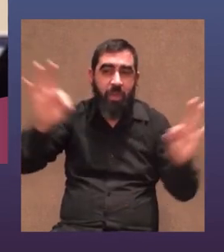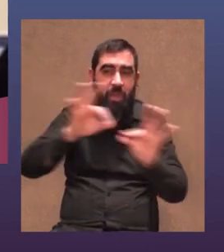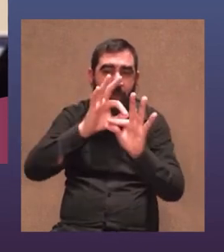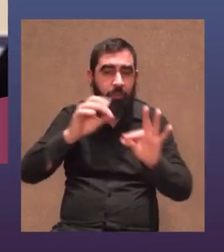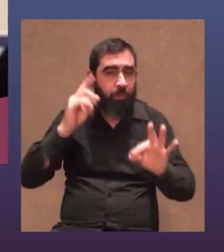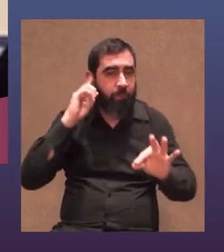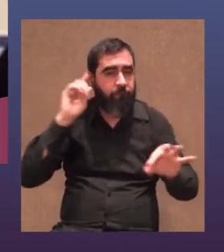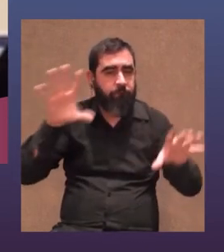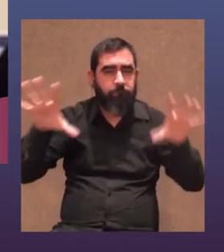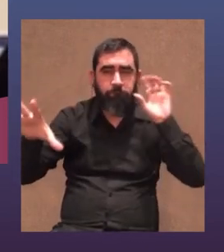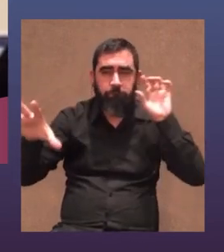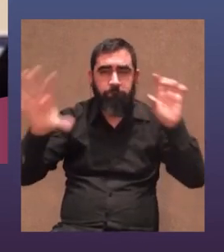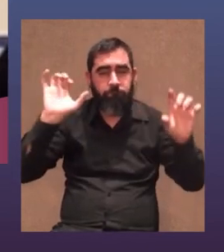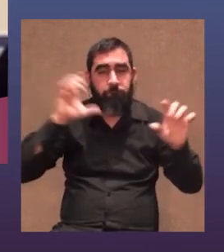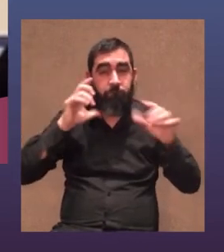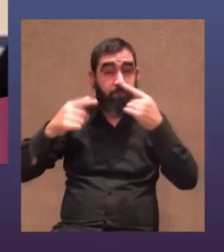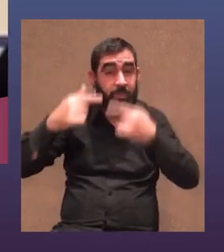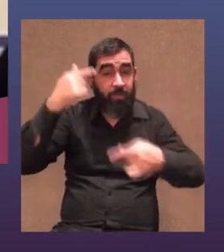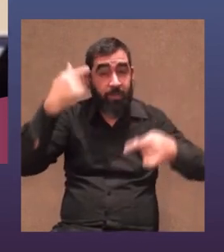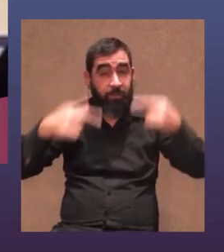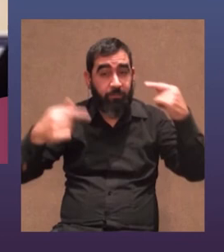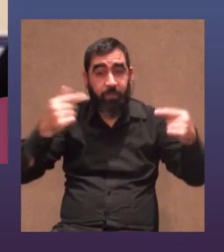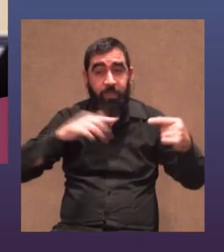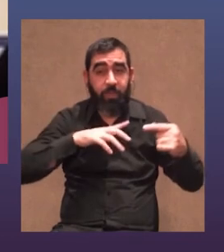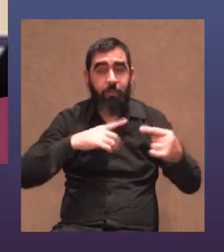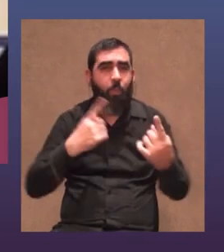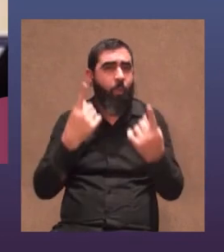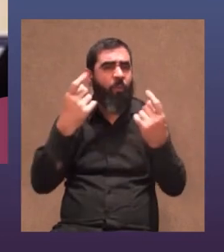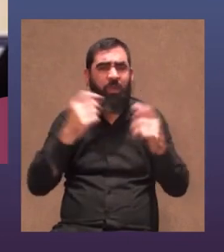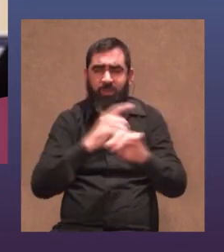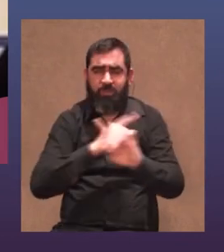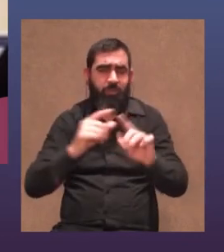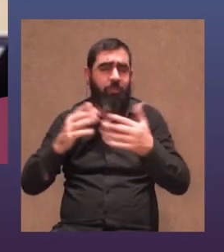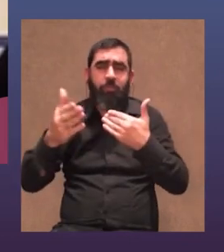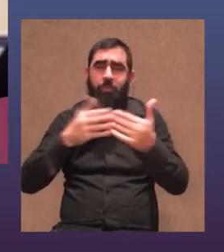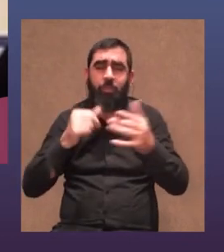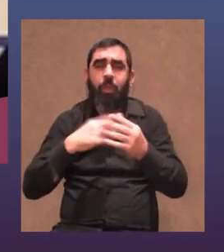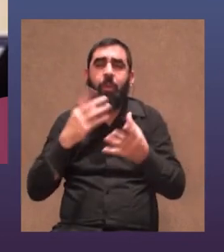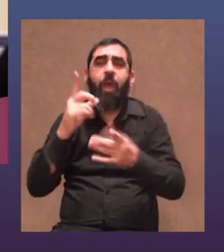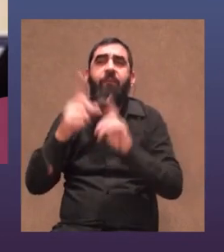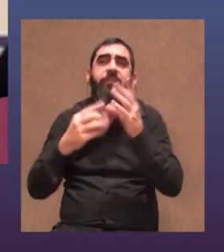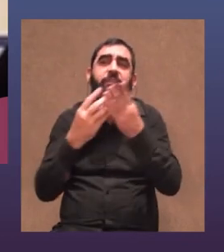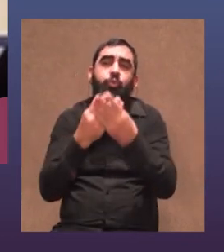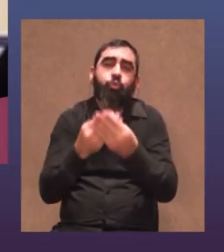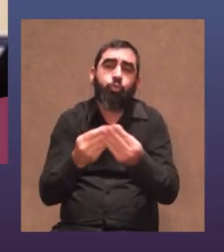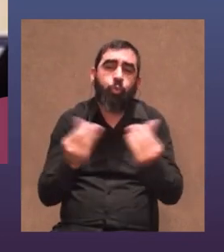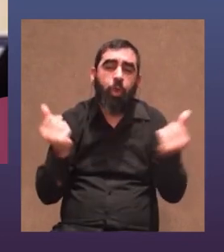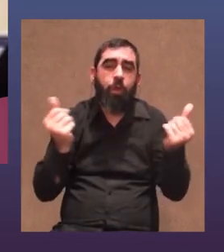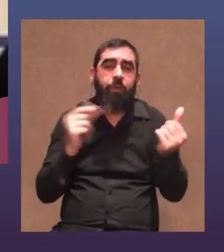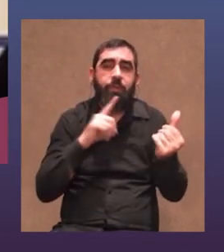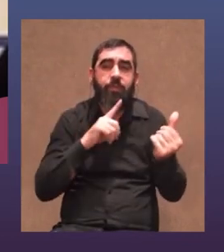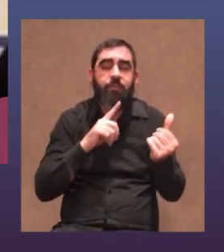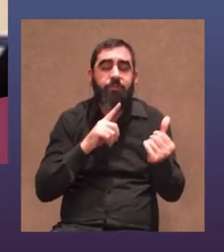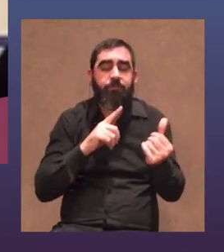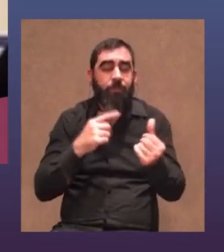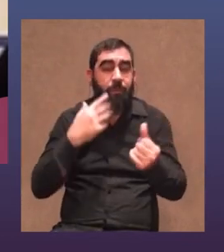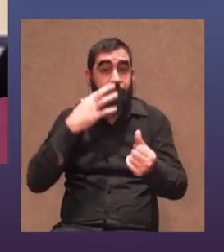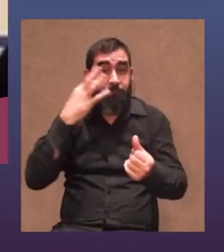más los oídos para escuchar, o sea, no, y no es porque esté fuerte, porque a veces es suavecito, es que te toca la fibra.